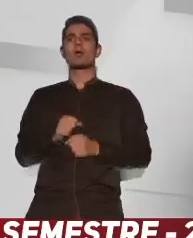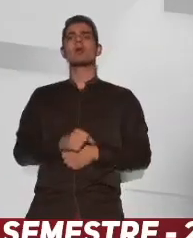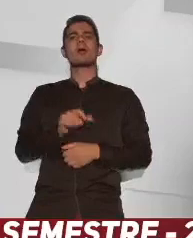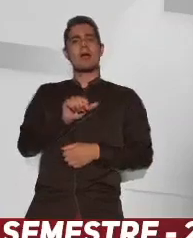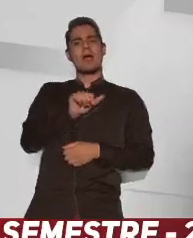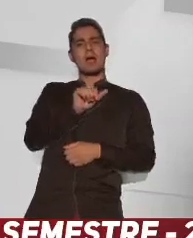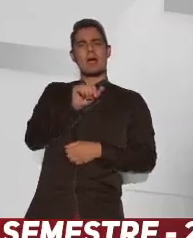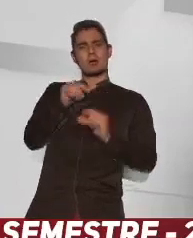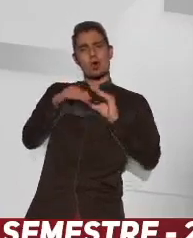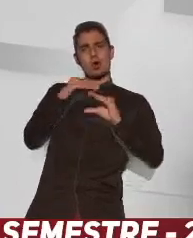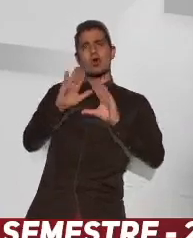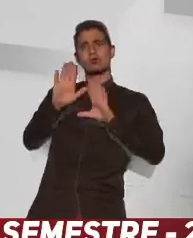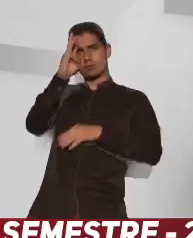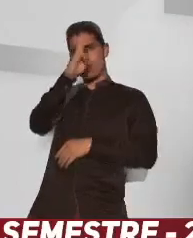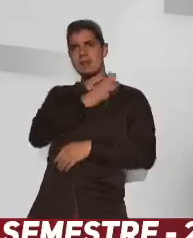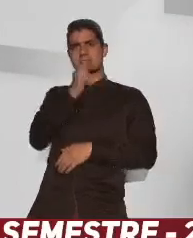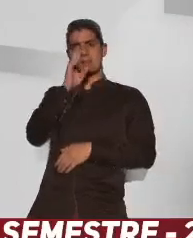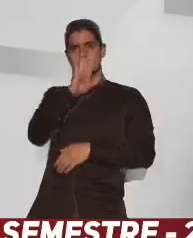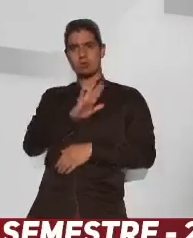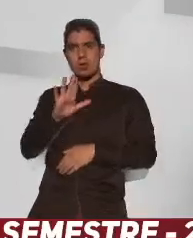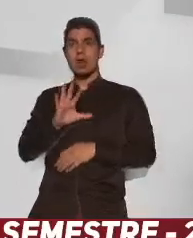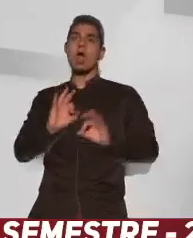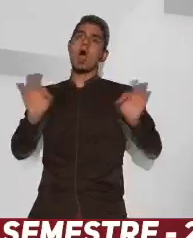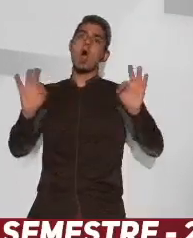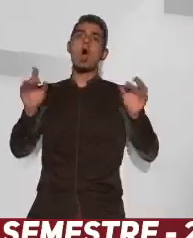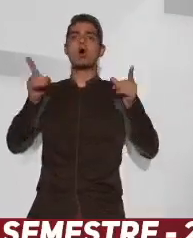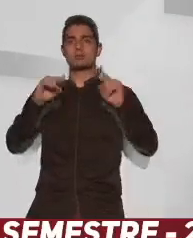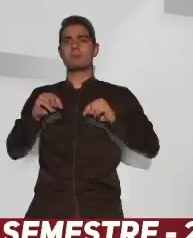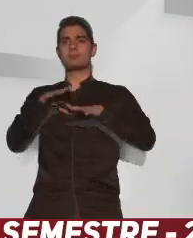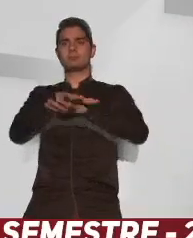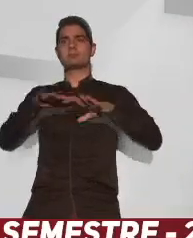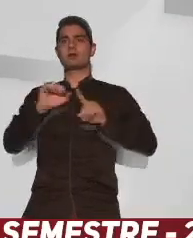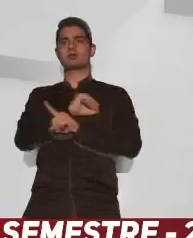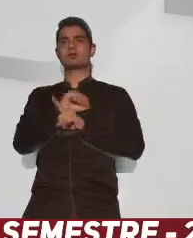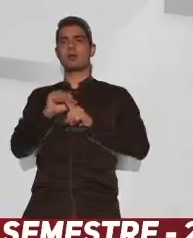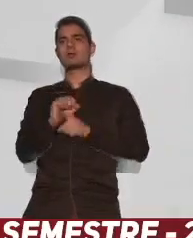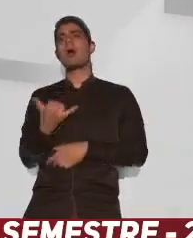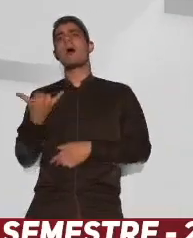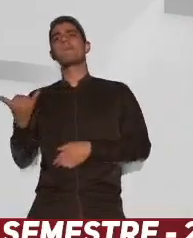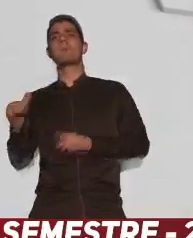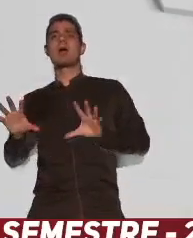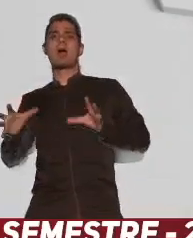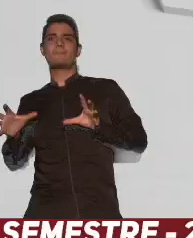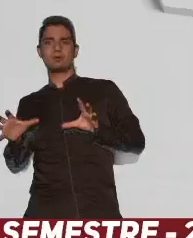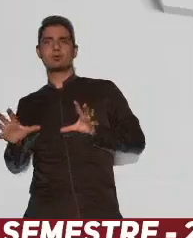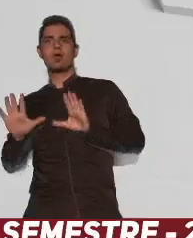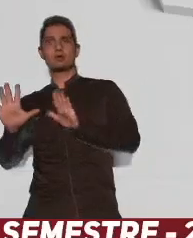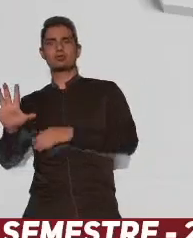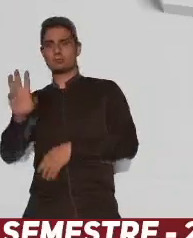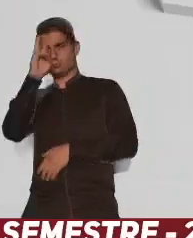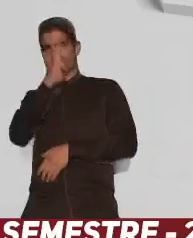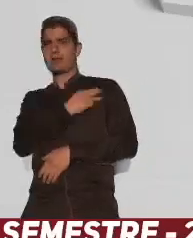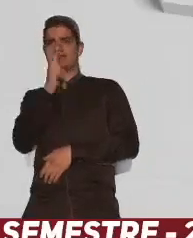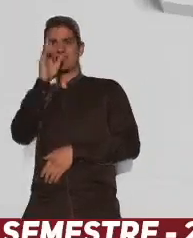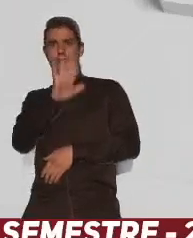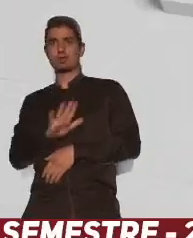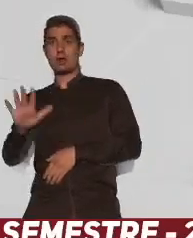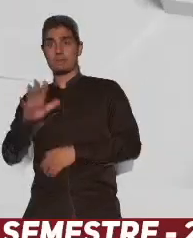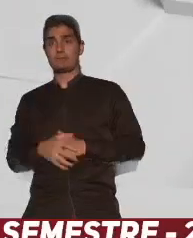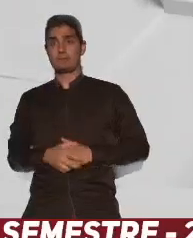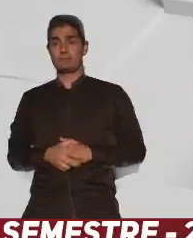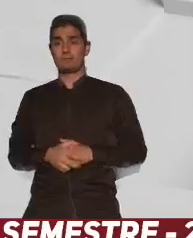rendicuentascjc@buzonejercito.mil.co, nuestras redes sociales y a través de las emisoras del Ejército Nacional. Colombia hoy lamenta, como lo ha hecho